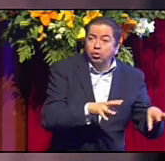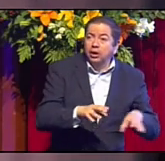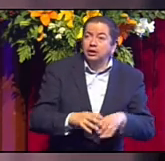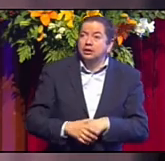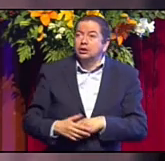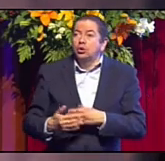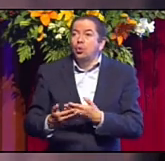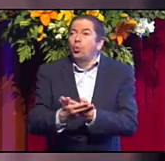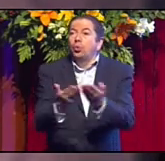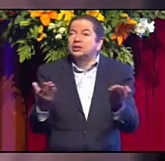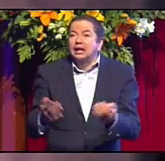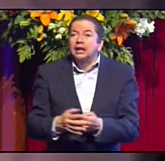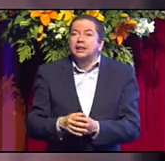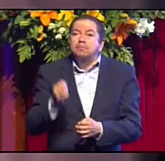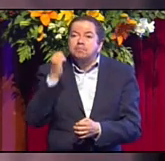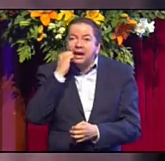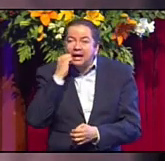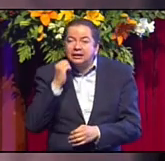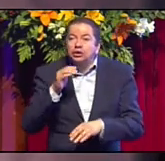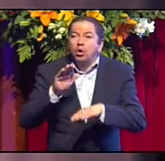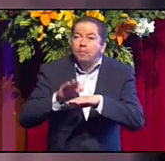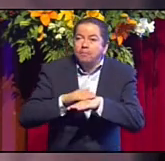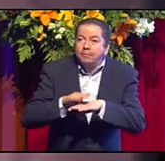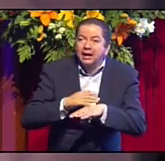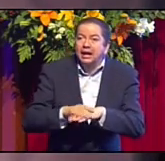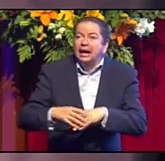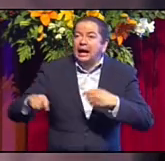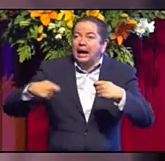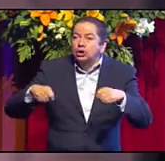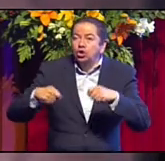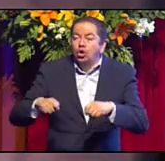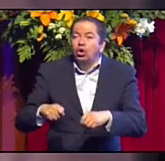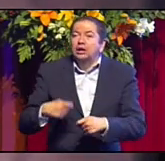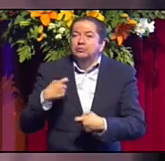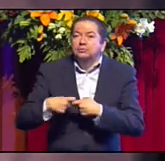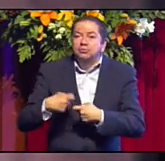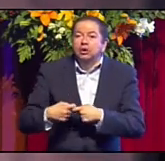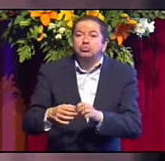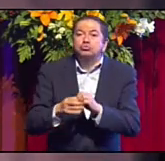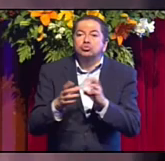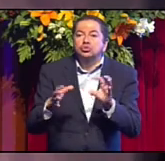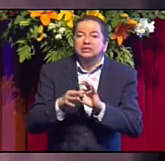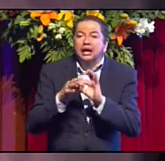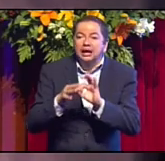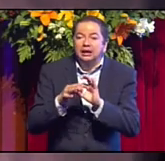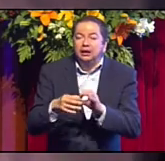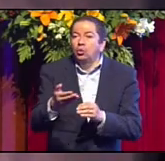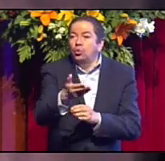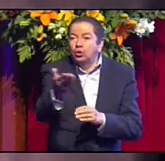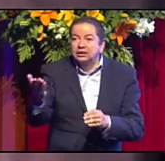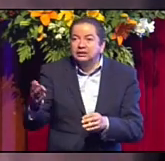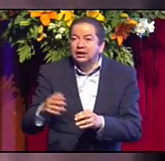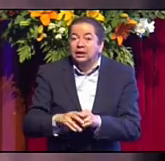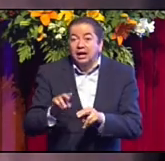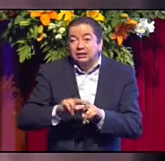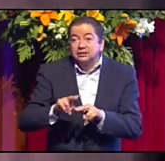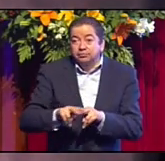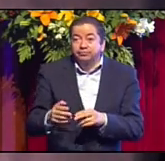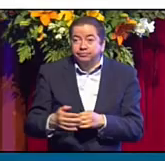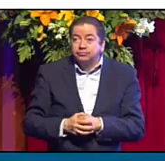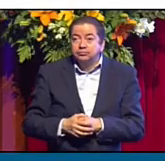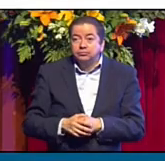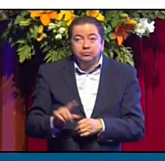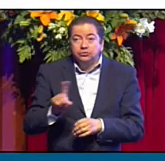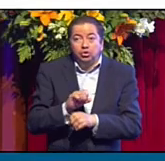el vidrio, los que traen el plástico, los que traen el papel y el cartón, los que traen los metales. Muchas gracias, porque con ustedes hacemos esto, o si no, no sería